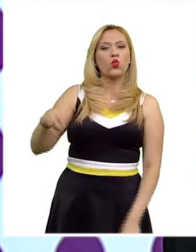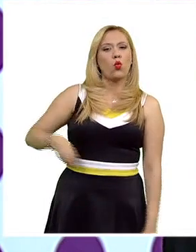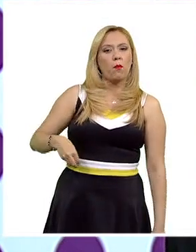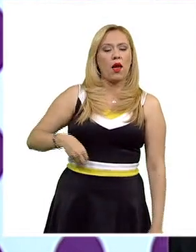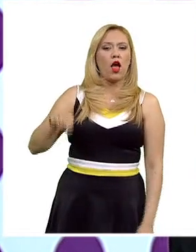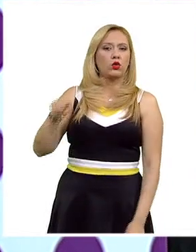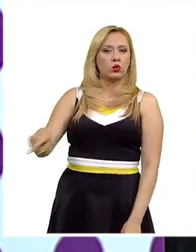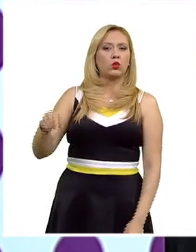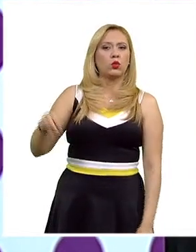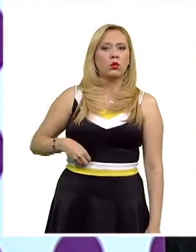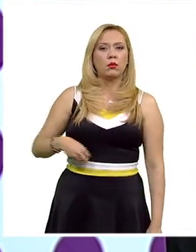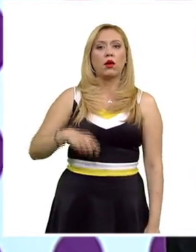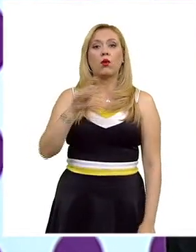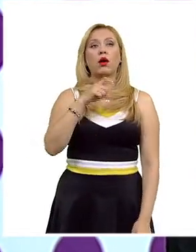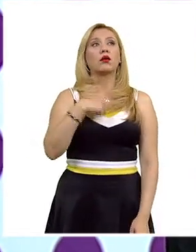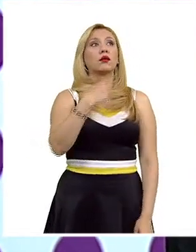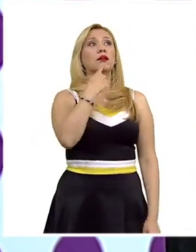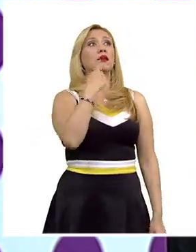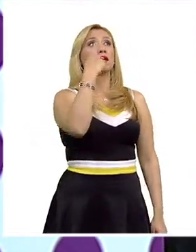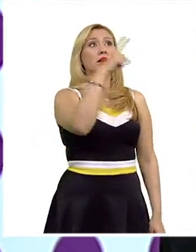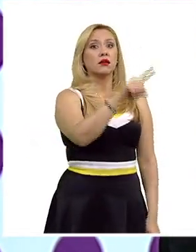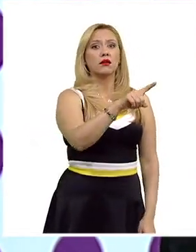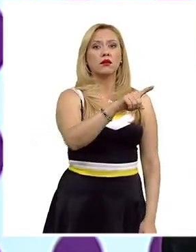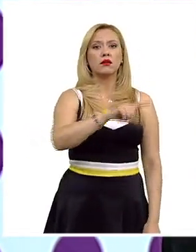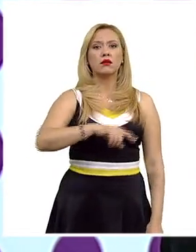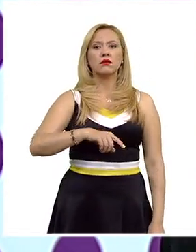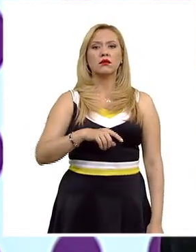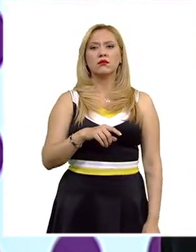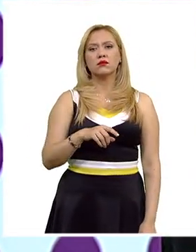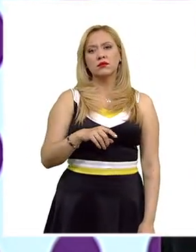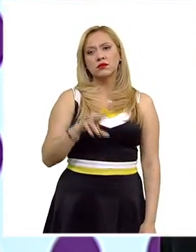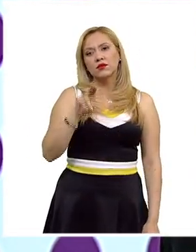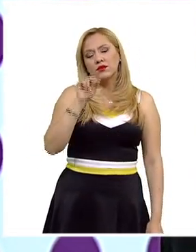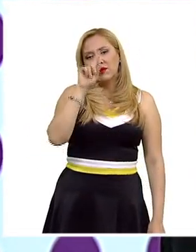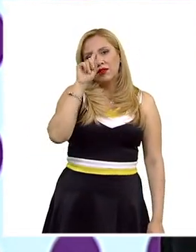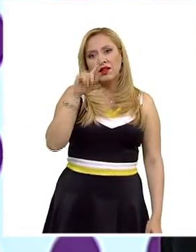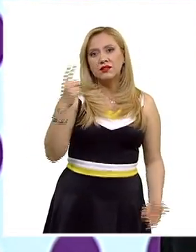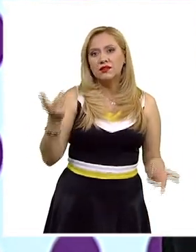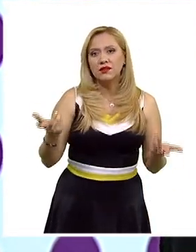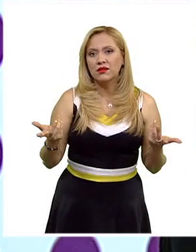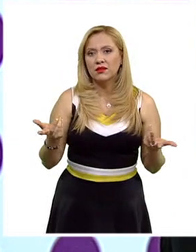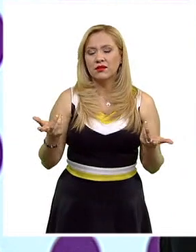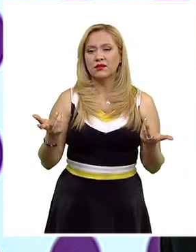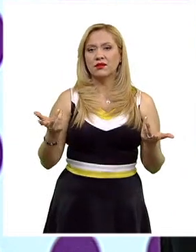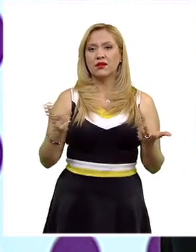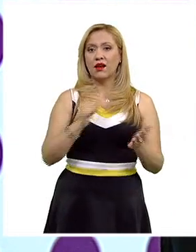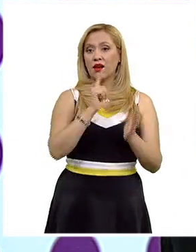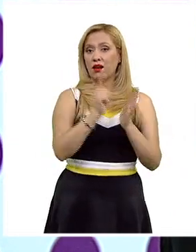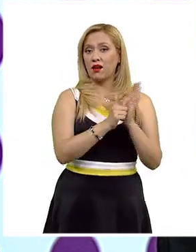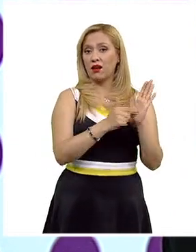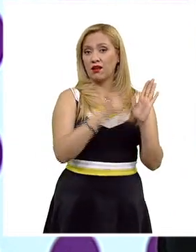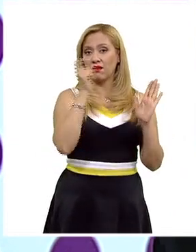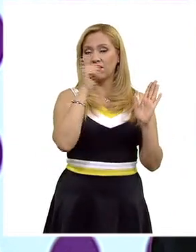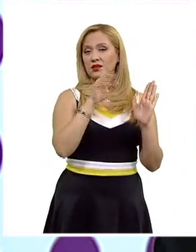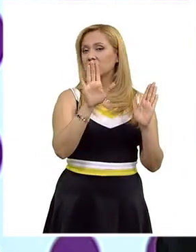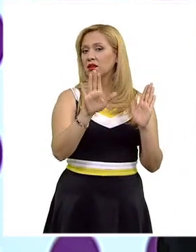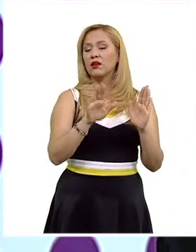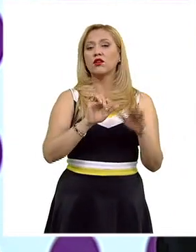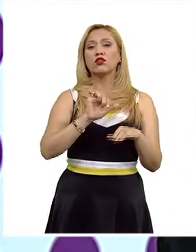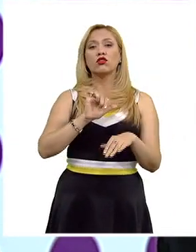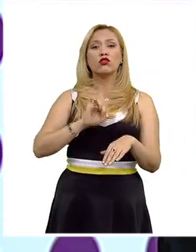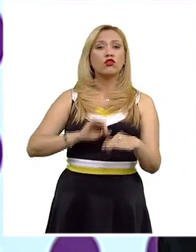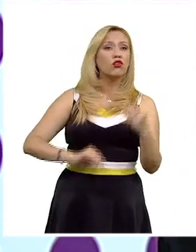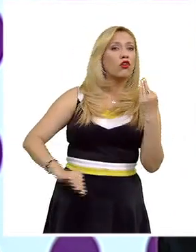pasa cuando me atrevo a denunciar? No va a ser un proceso fácil, no nada más por el ámbito de lo legal, sino por todo el